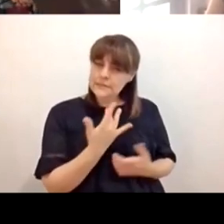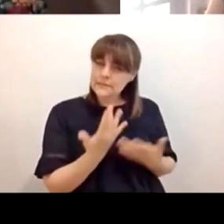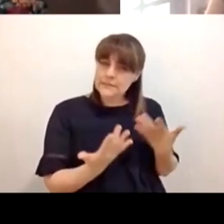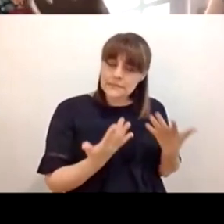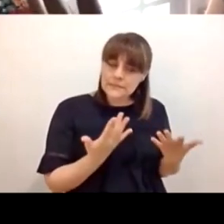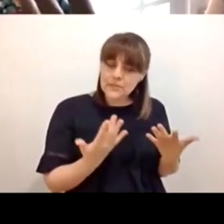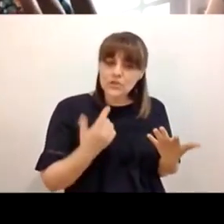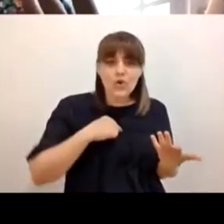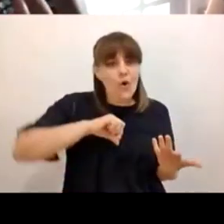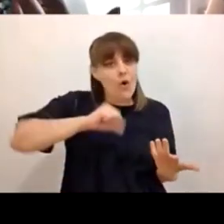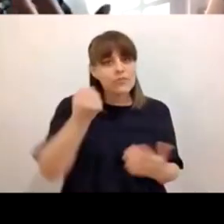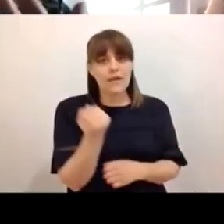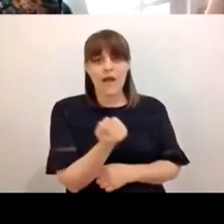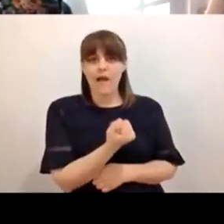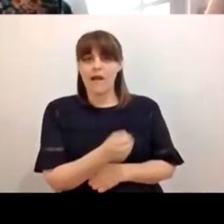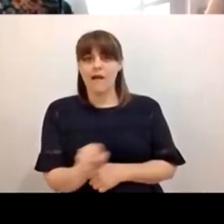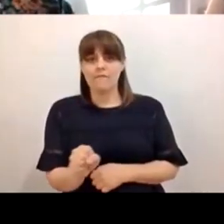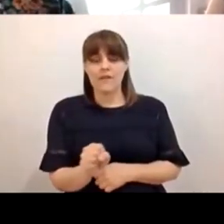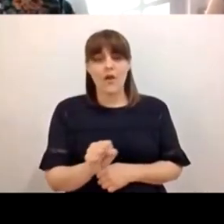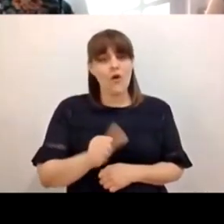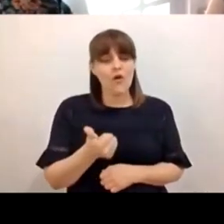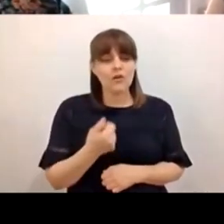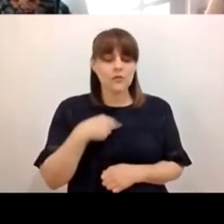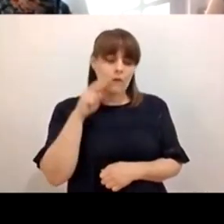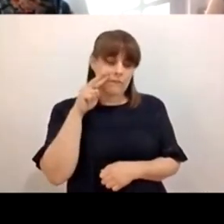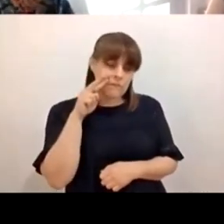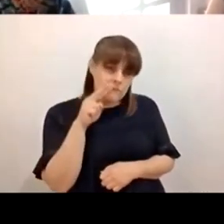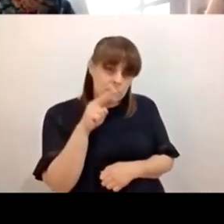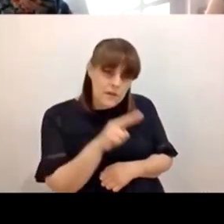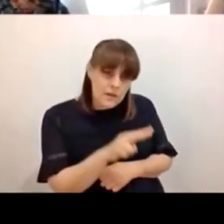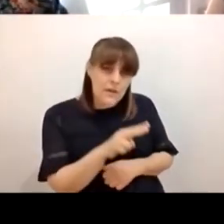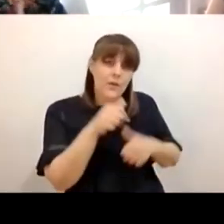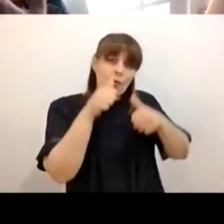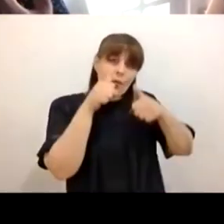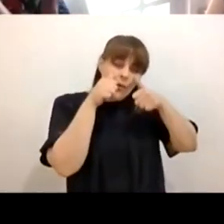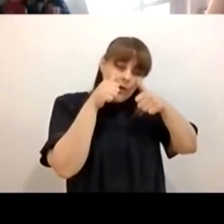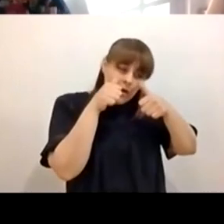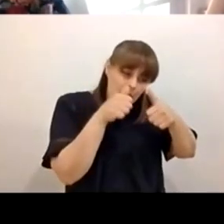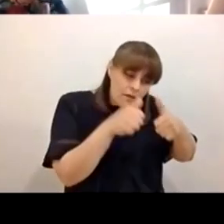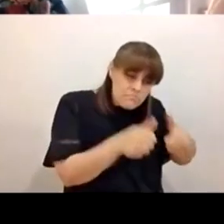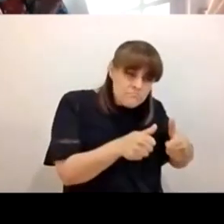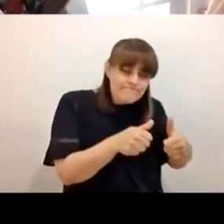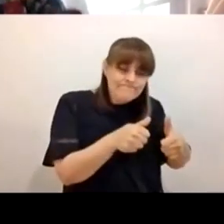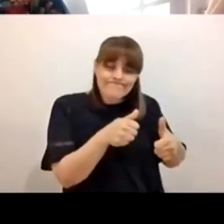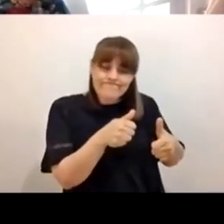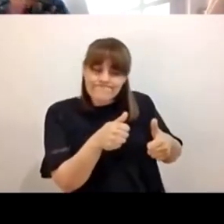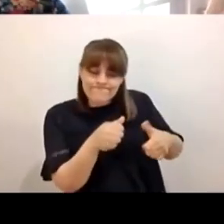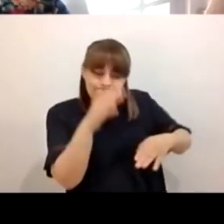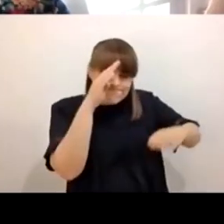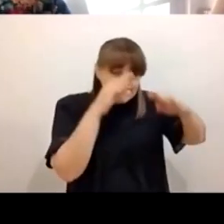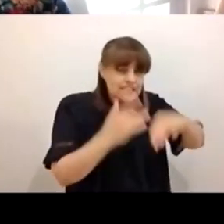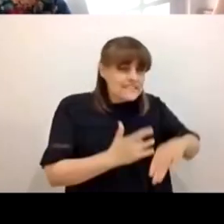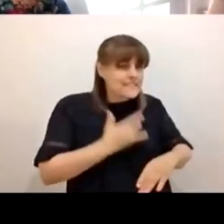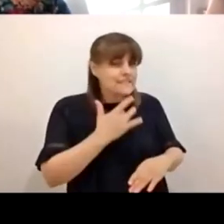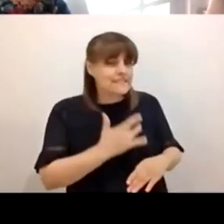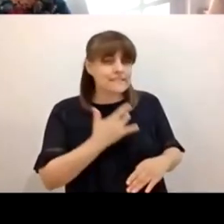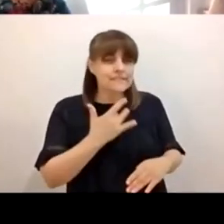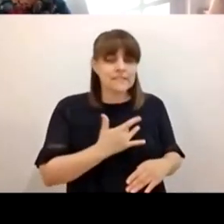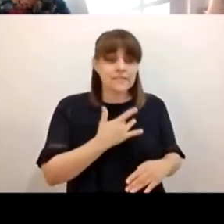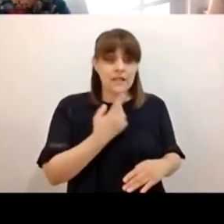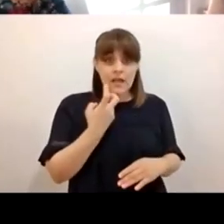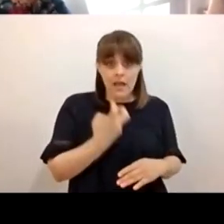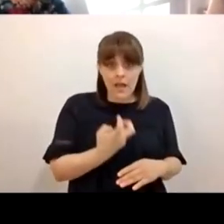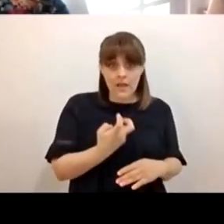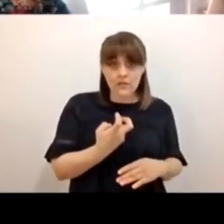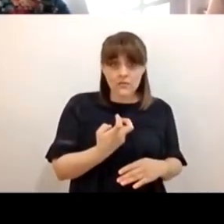desarrollar otras habilidades la miro la escucho la intuyo la siento y creo que eso está